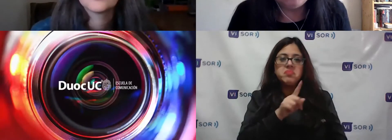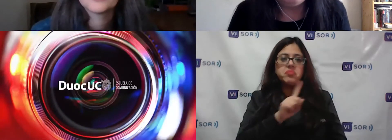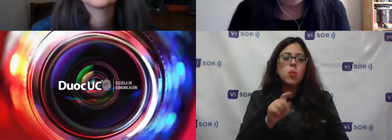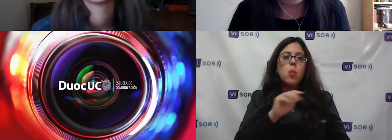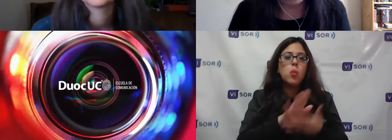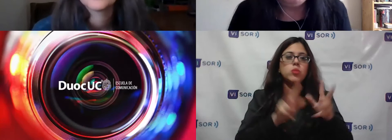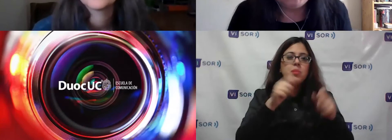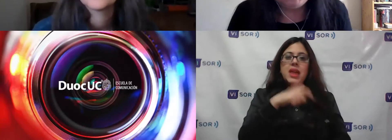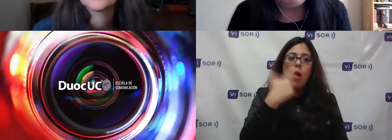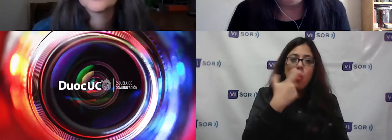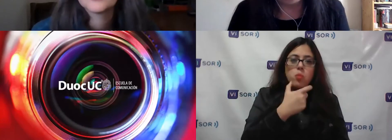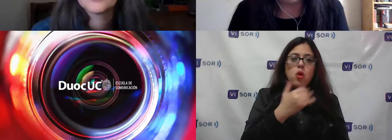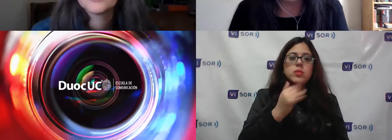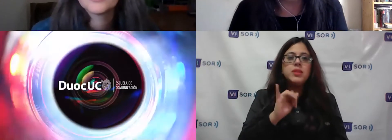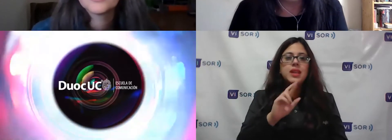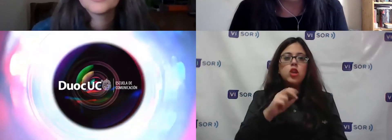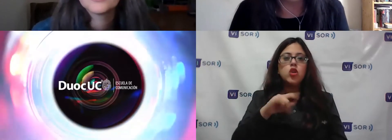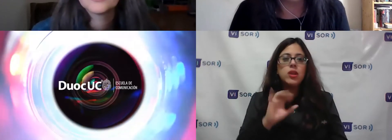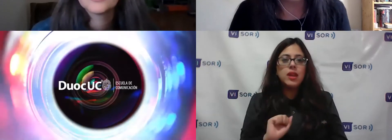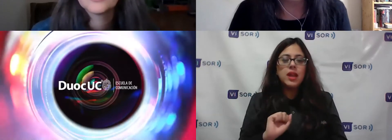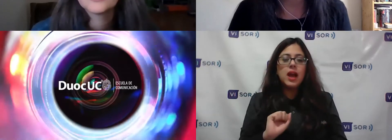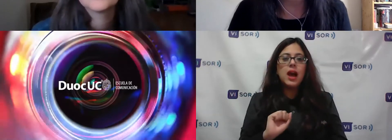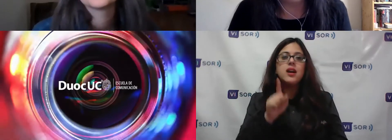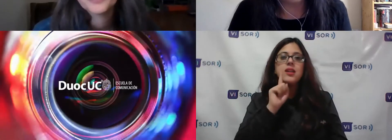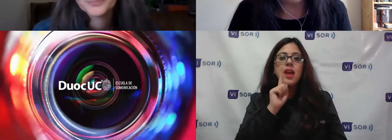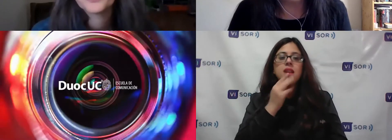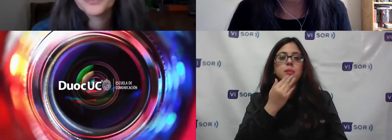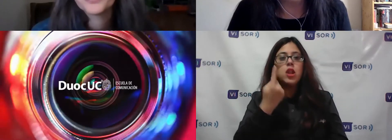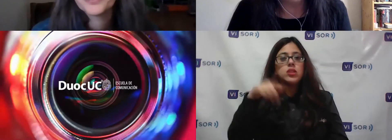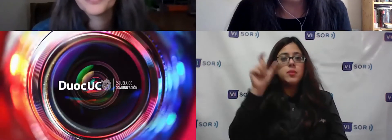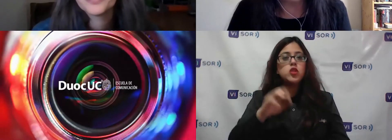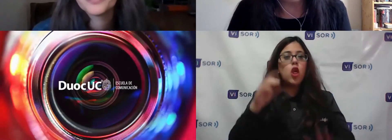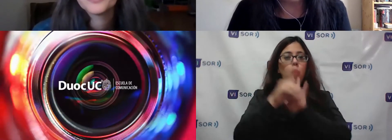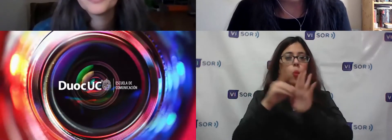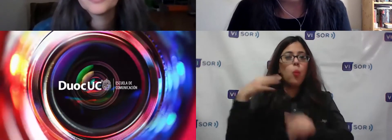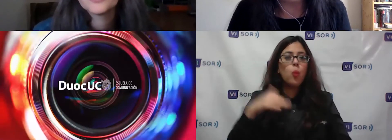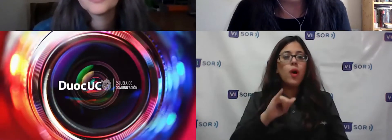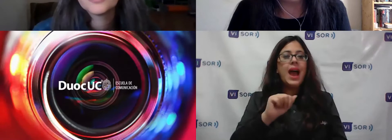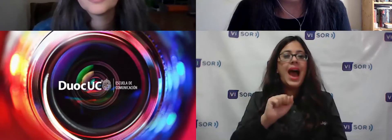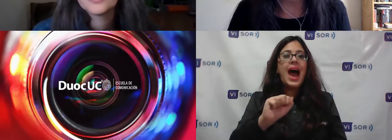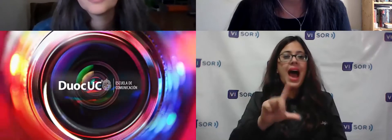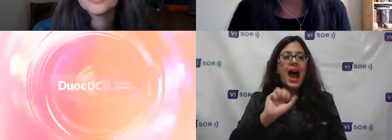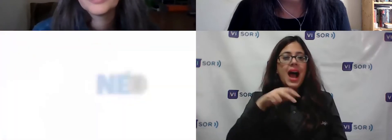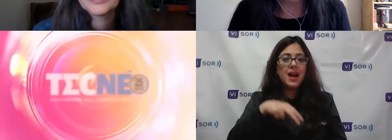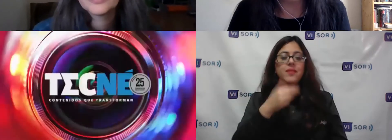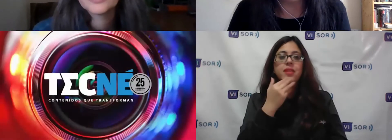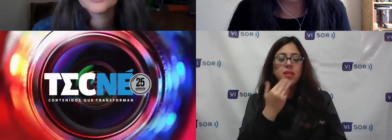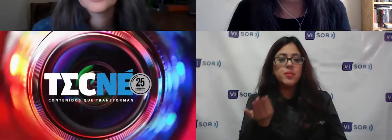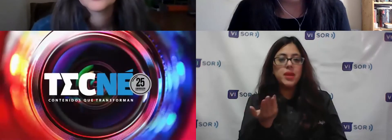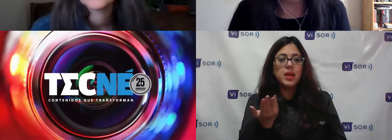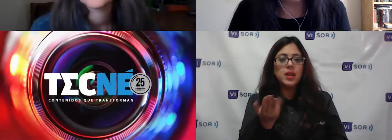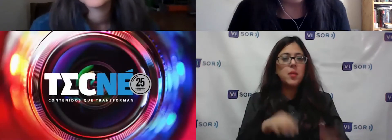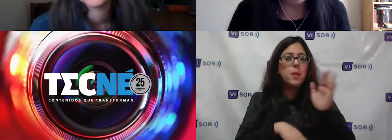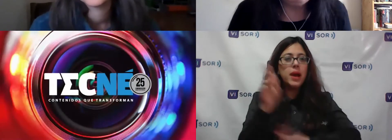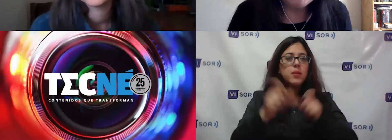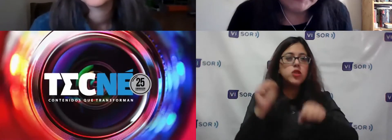el documentalista importante que alan berliner también y últimamente el malva más que cineasta ha